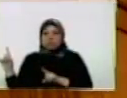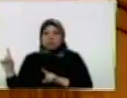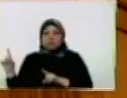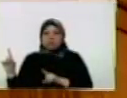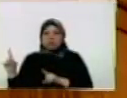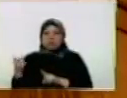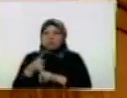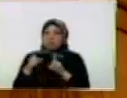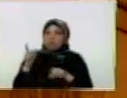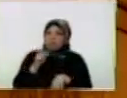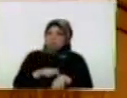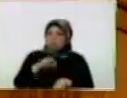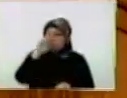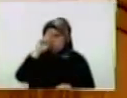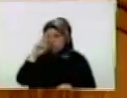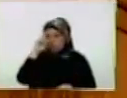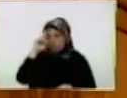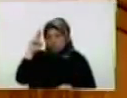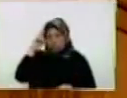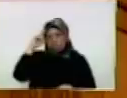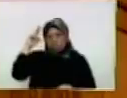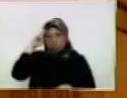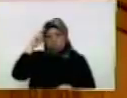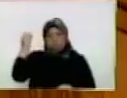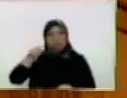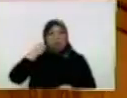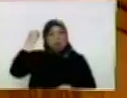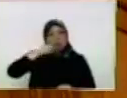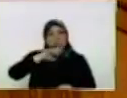Pero esto tiene una razón en nuestro análisis,